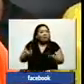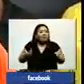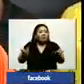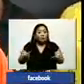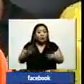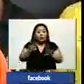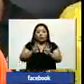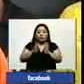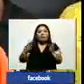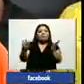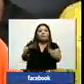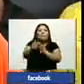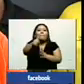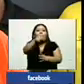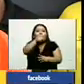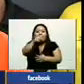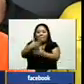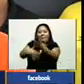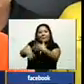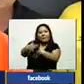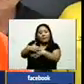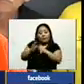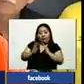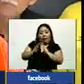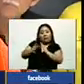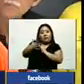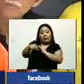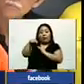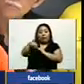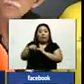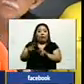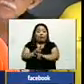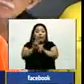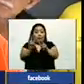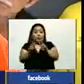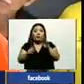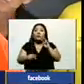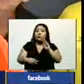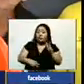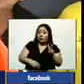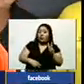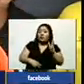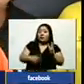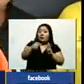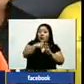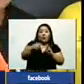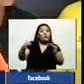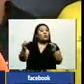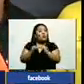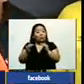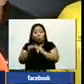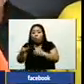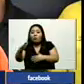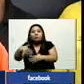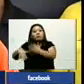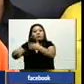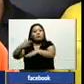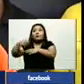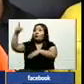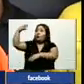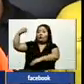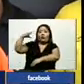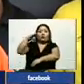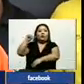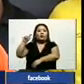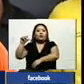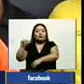en un rancho privado. Y hay dos personas en La Paz, de estos tres, que también ocurrieron en ranchos privados en la Costa del Sol. Y